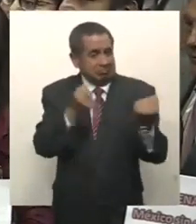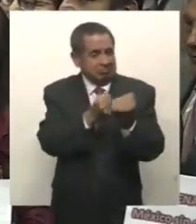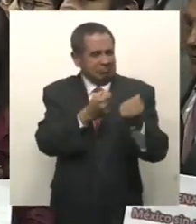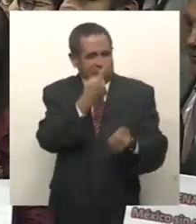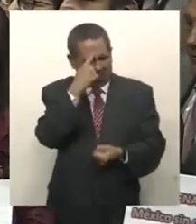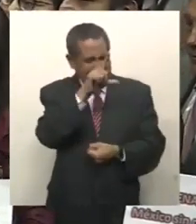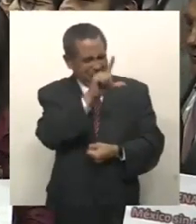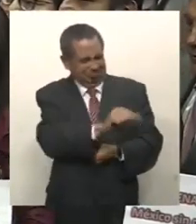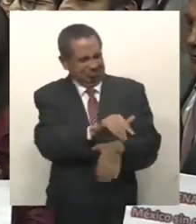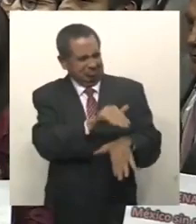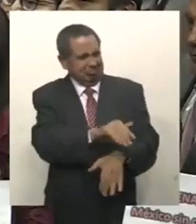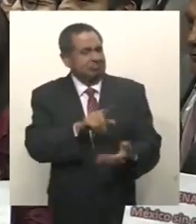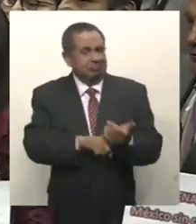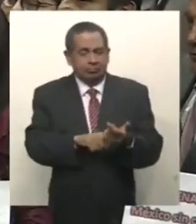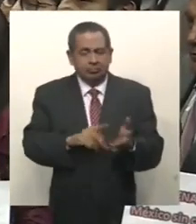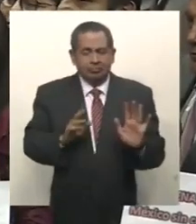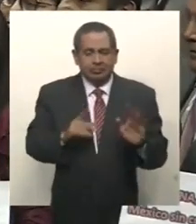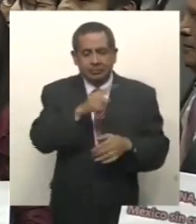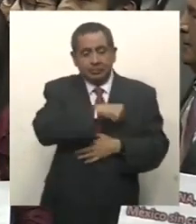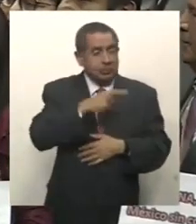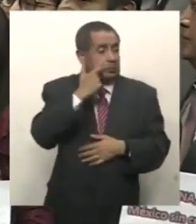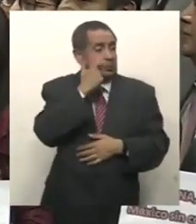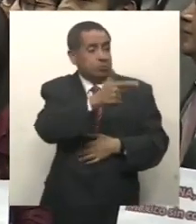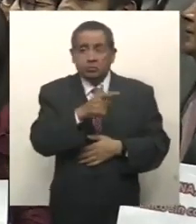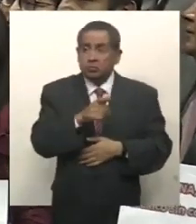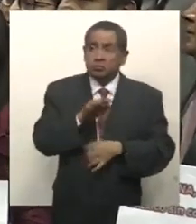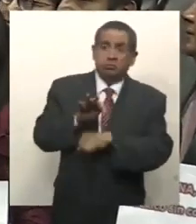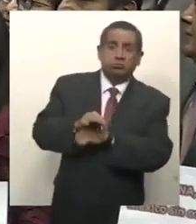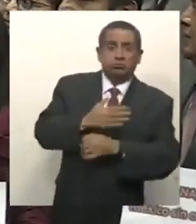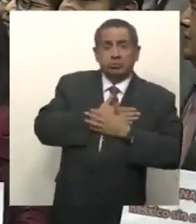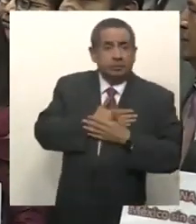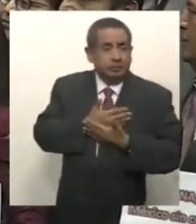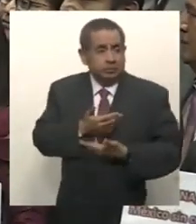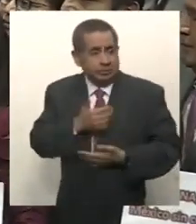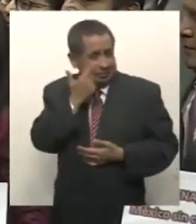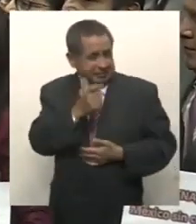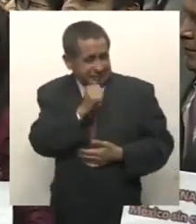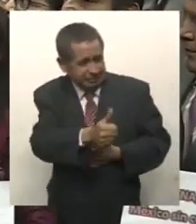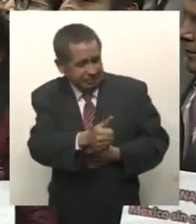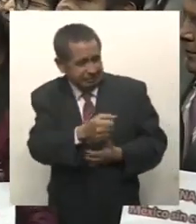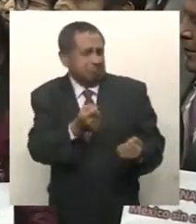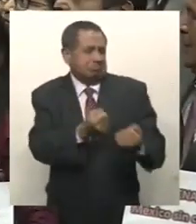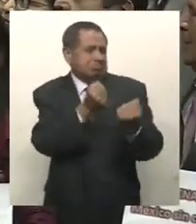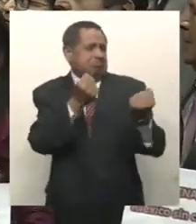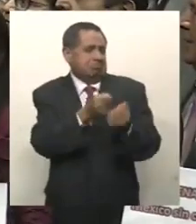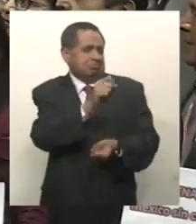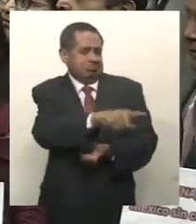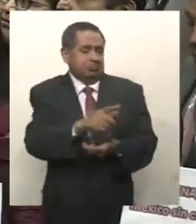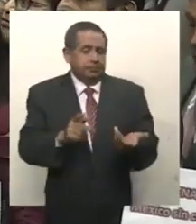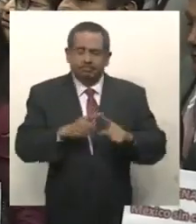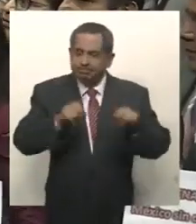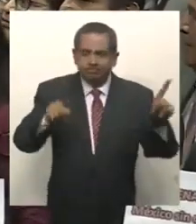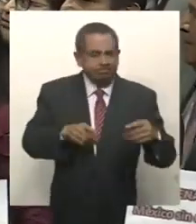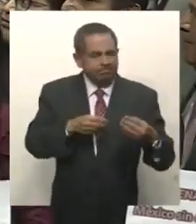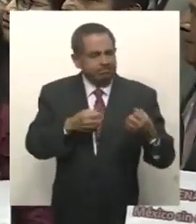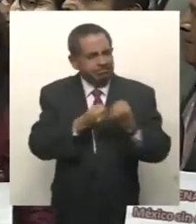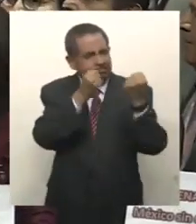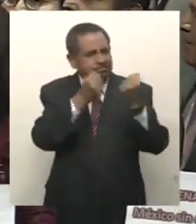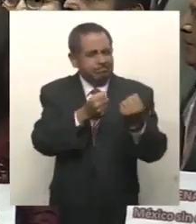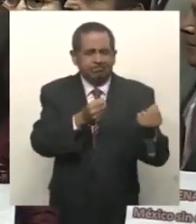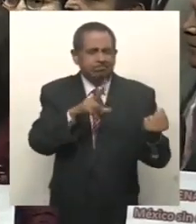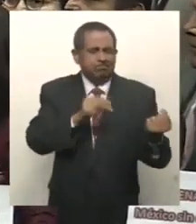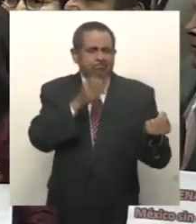los menores, solo es para los que no quieren al país. La confrontación es simple y sencillamente